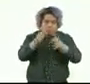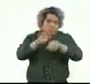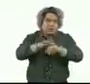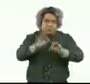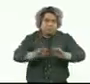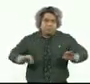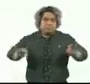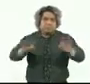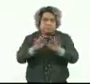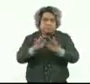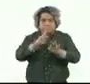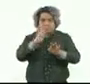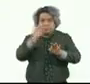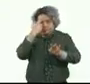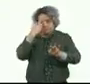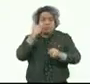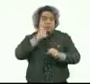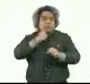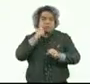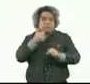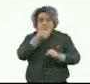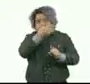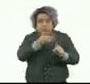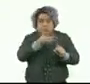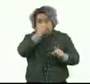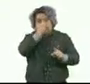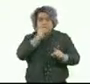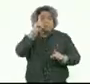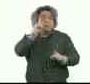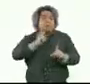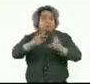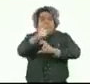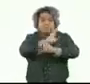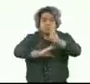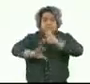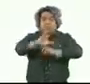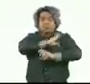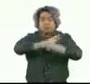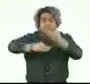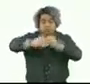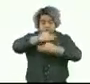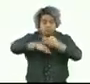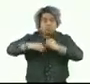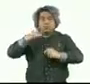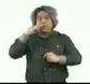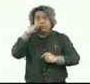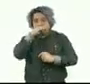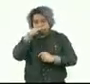gobierno nos ha instruido a implementar gratuito, universal,